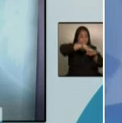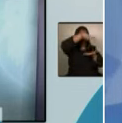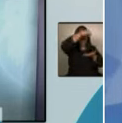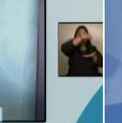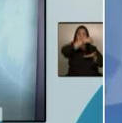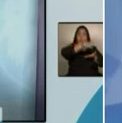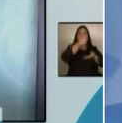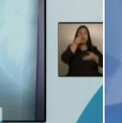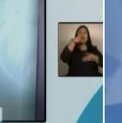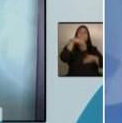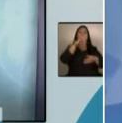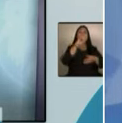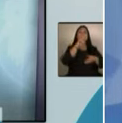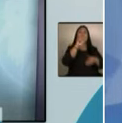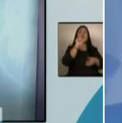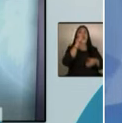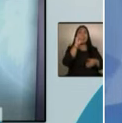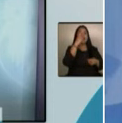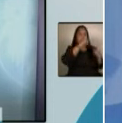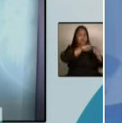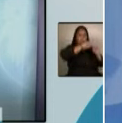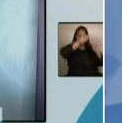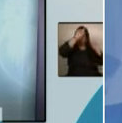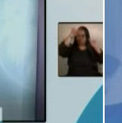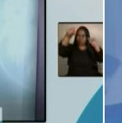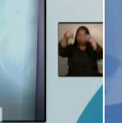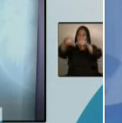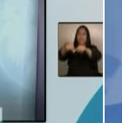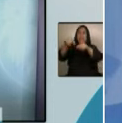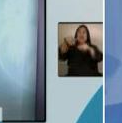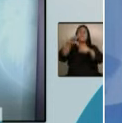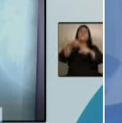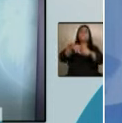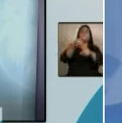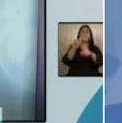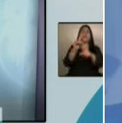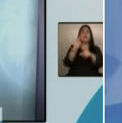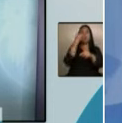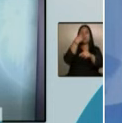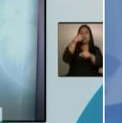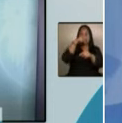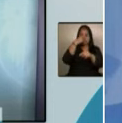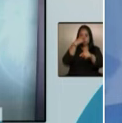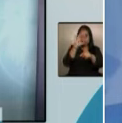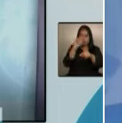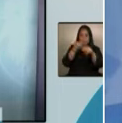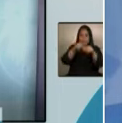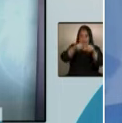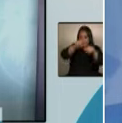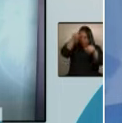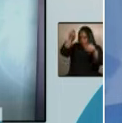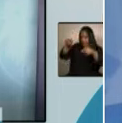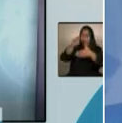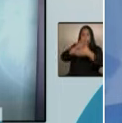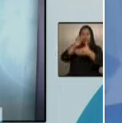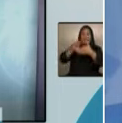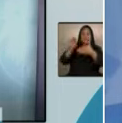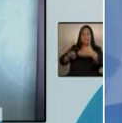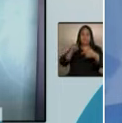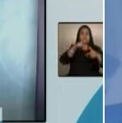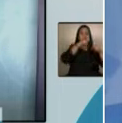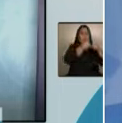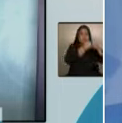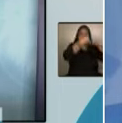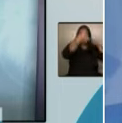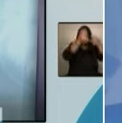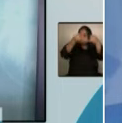Morales hasta Modesto Méndez y de ahí se conecta a la red del Petén Esta es una línea nueva que no